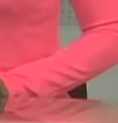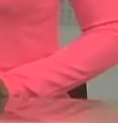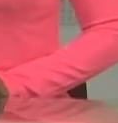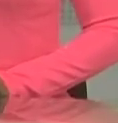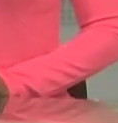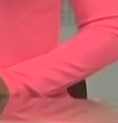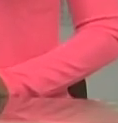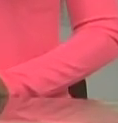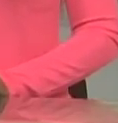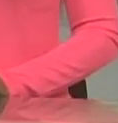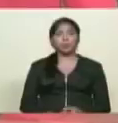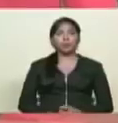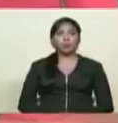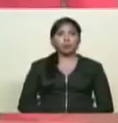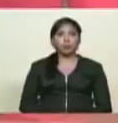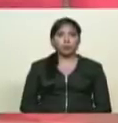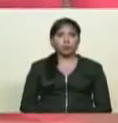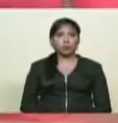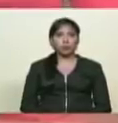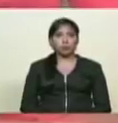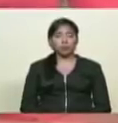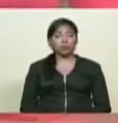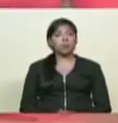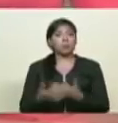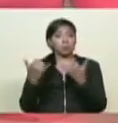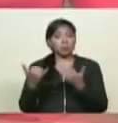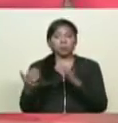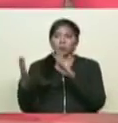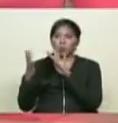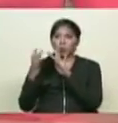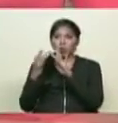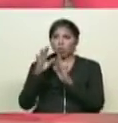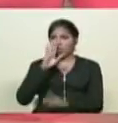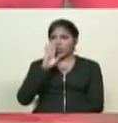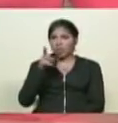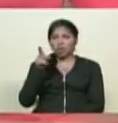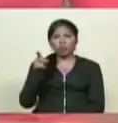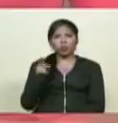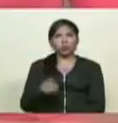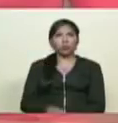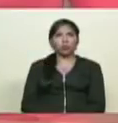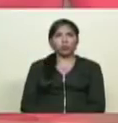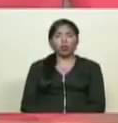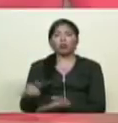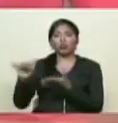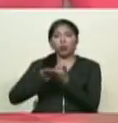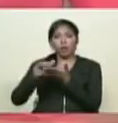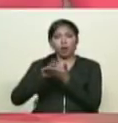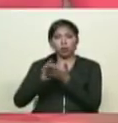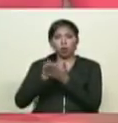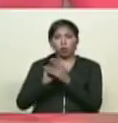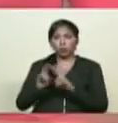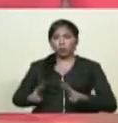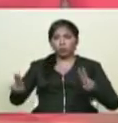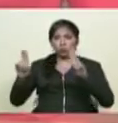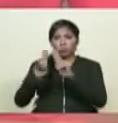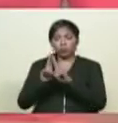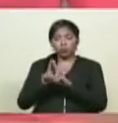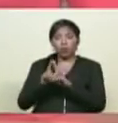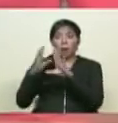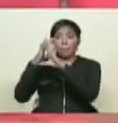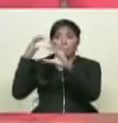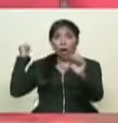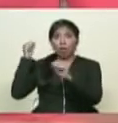el amigo si vámonos en directo hasta la sede de la organización de las naciones unidas en nueva york ahí vamos a escuchar al embajador de bolivia